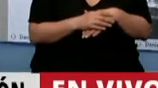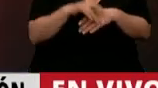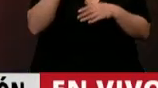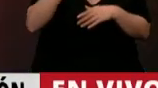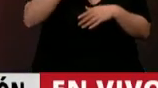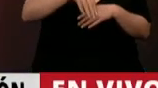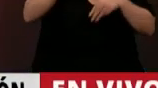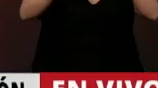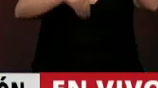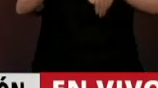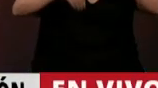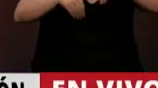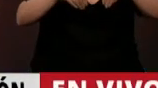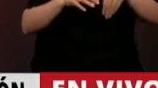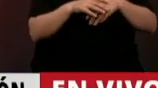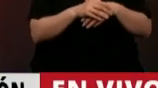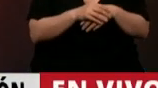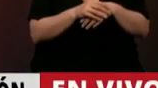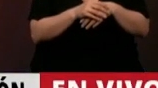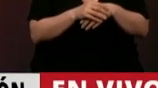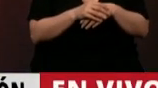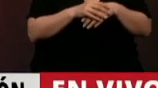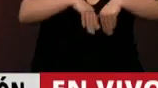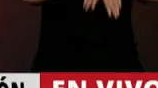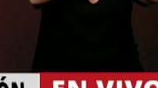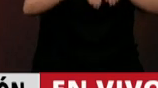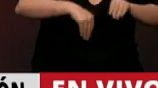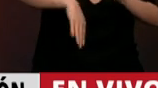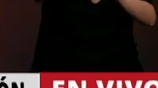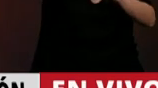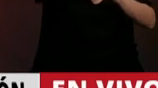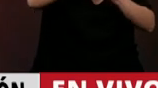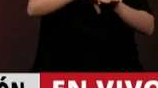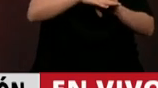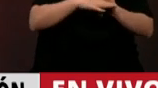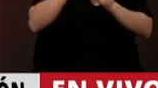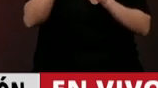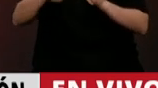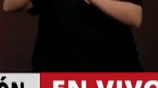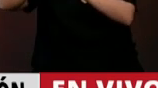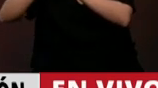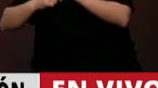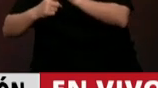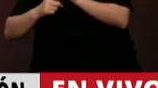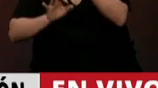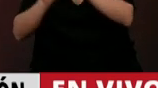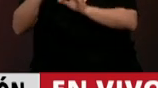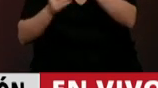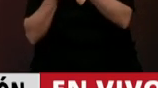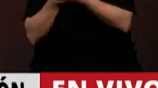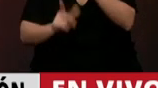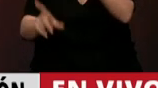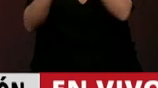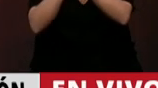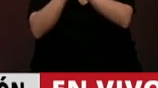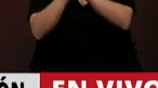se va a votar en general y en particular el proyecto de ley